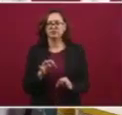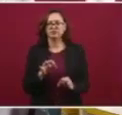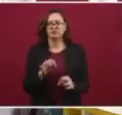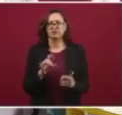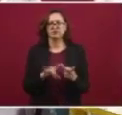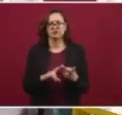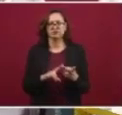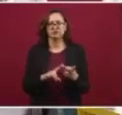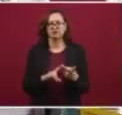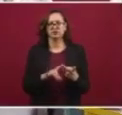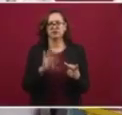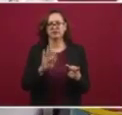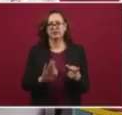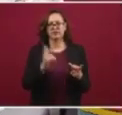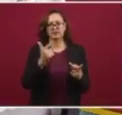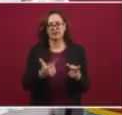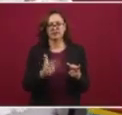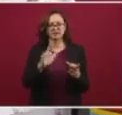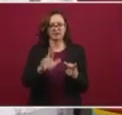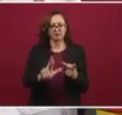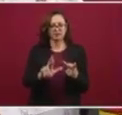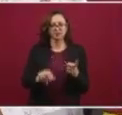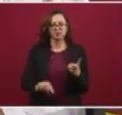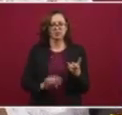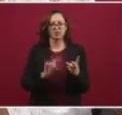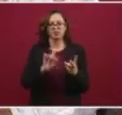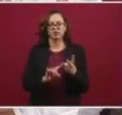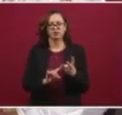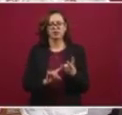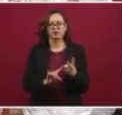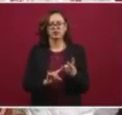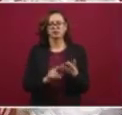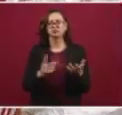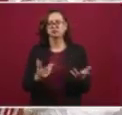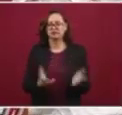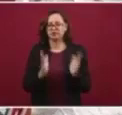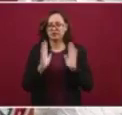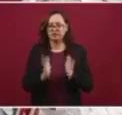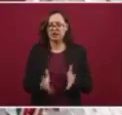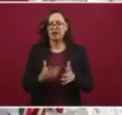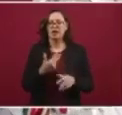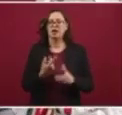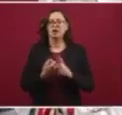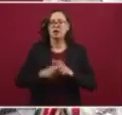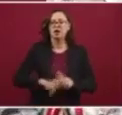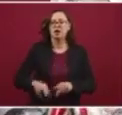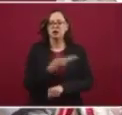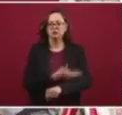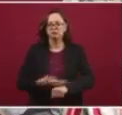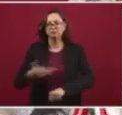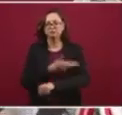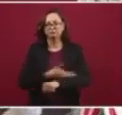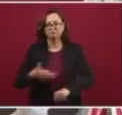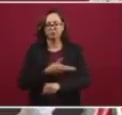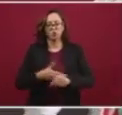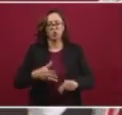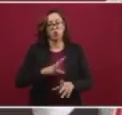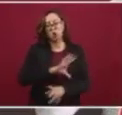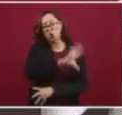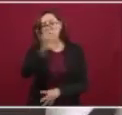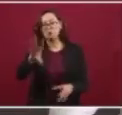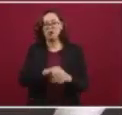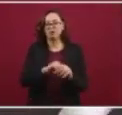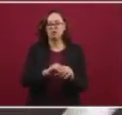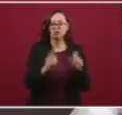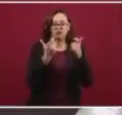la Fiscalía General. Se está haciendo el trámite para que todo ese